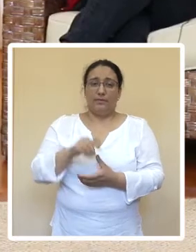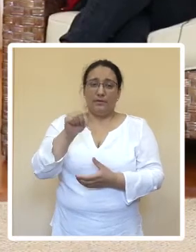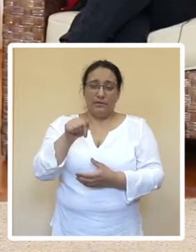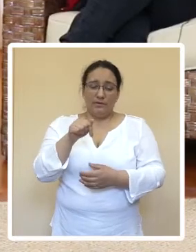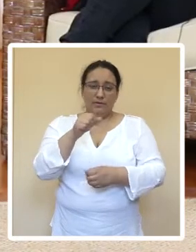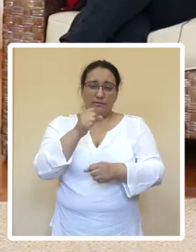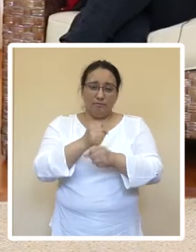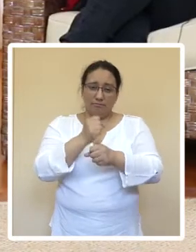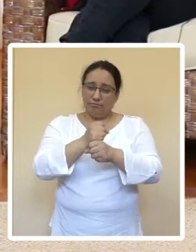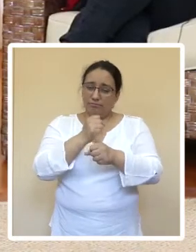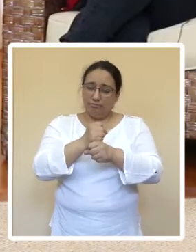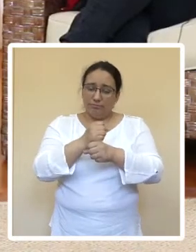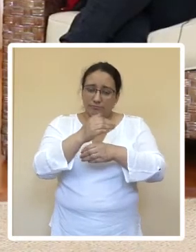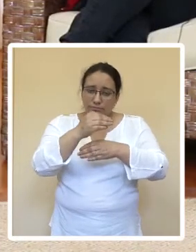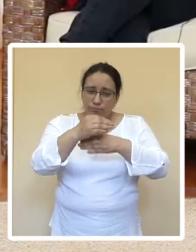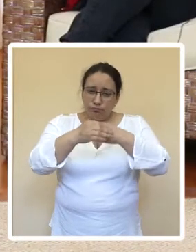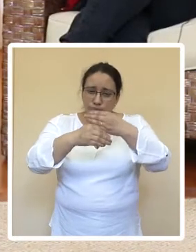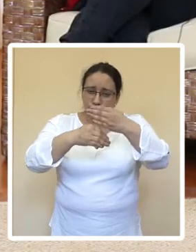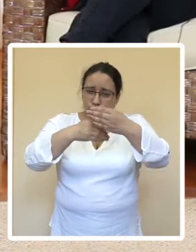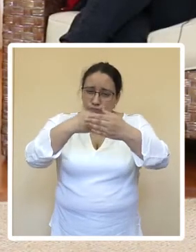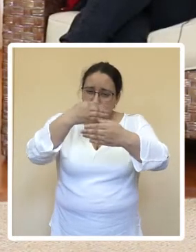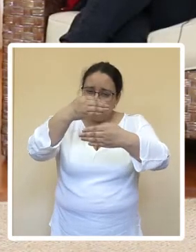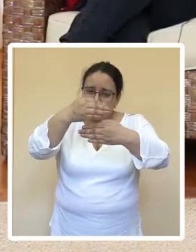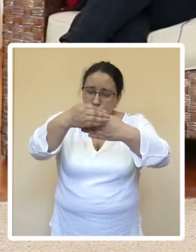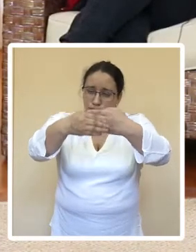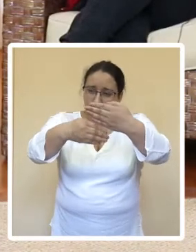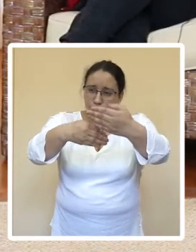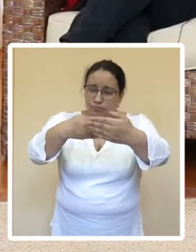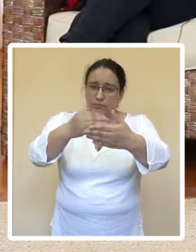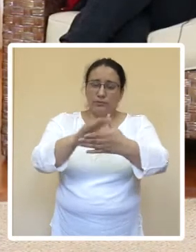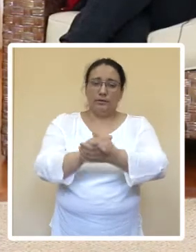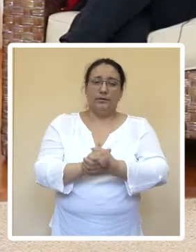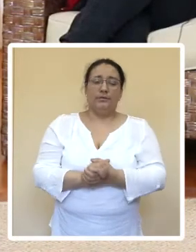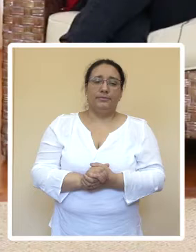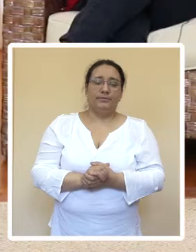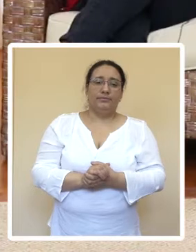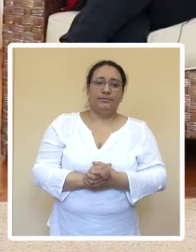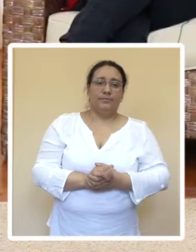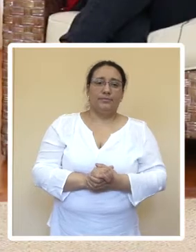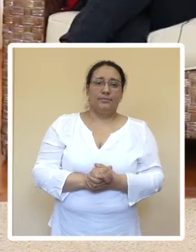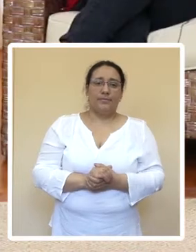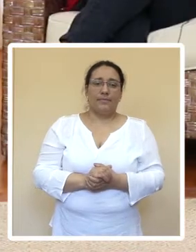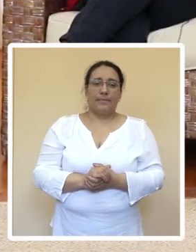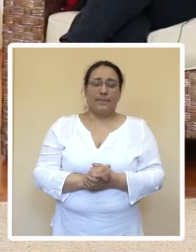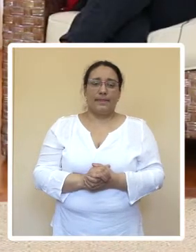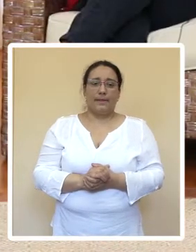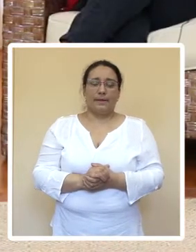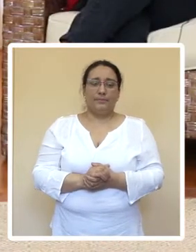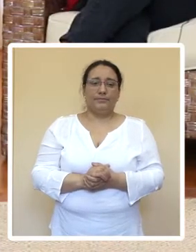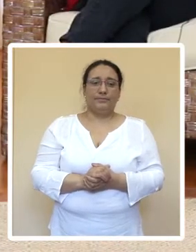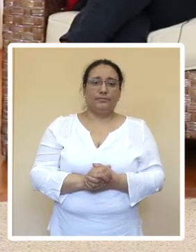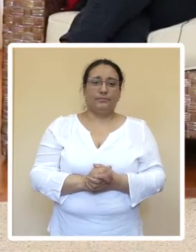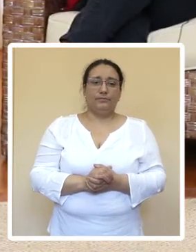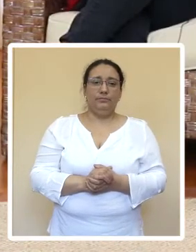es un trabajo largo que nos queda por hacer, es un proceso largo. En cuanto a mi